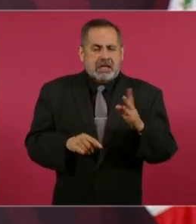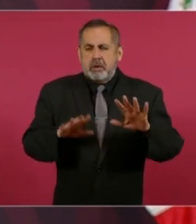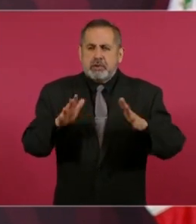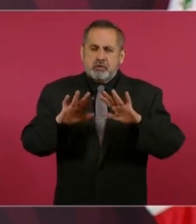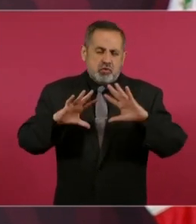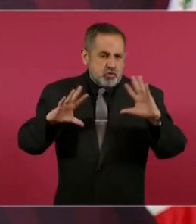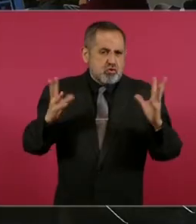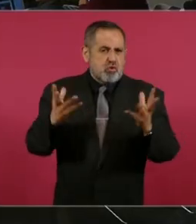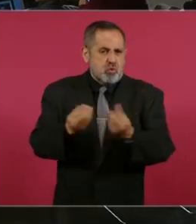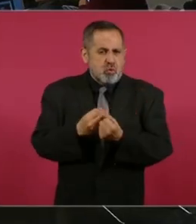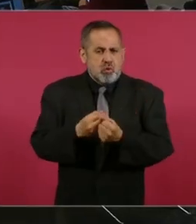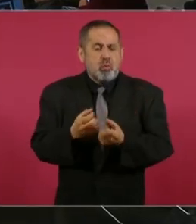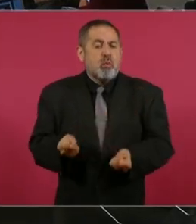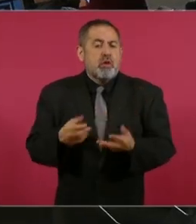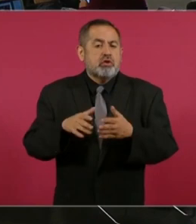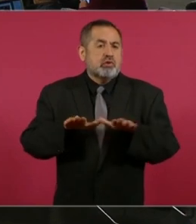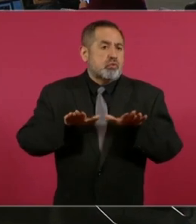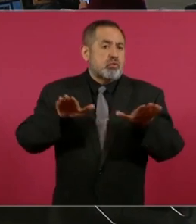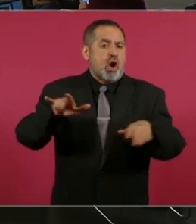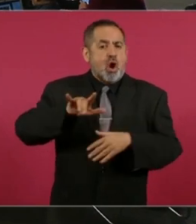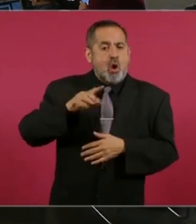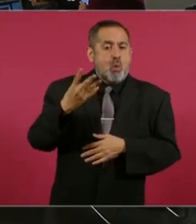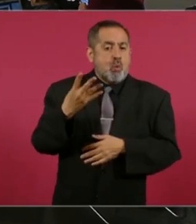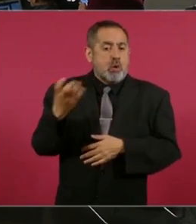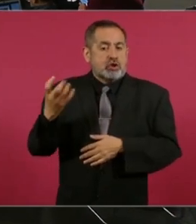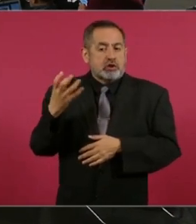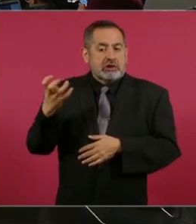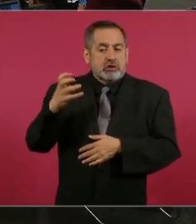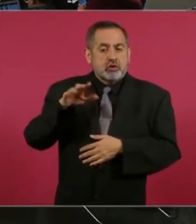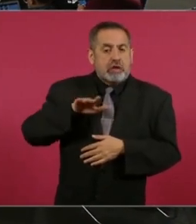alrededor de 400 aviones.